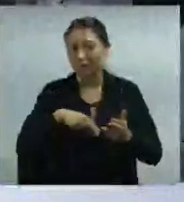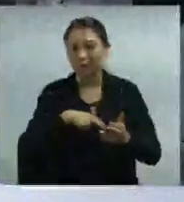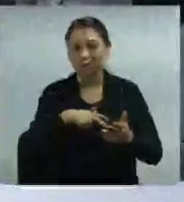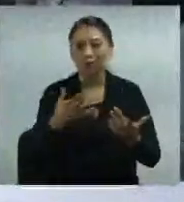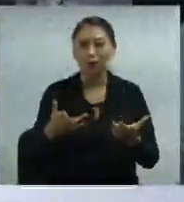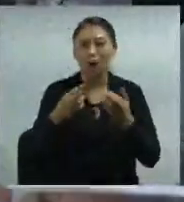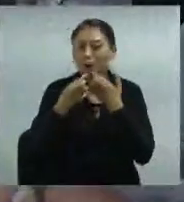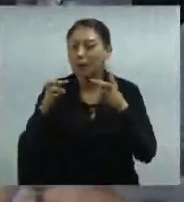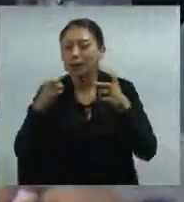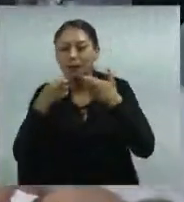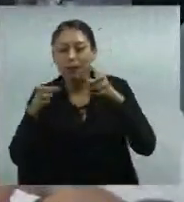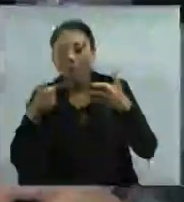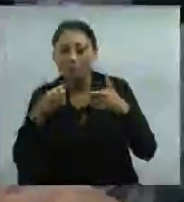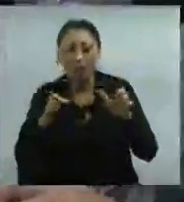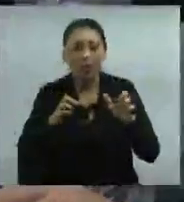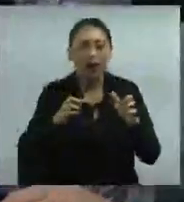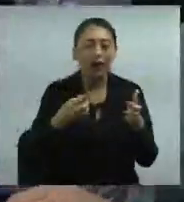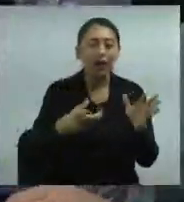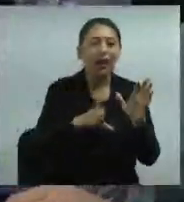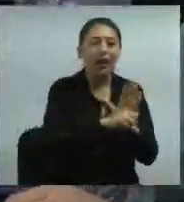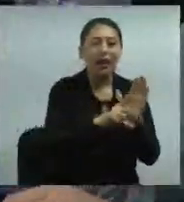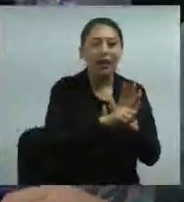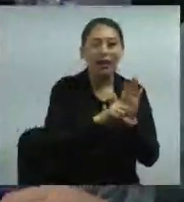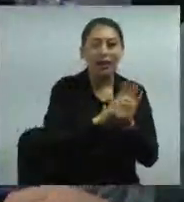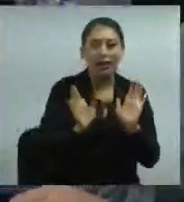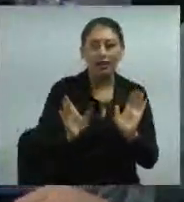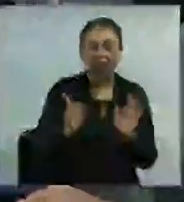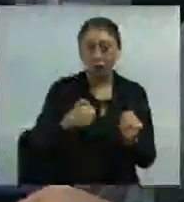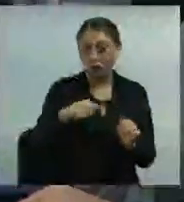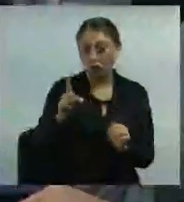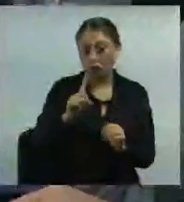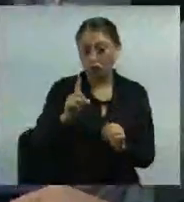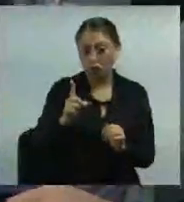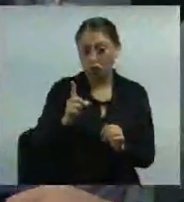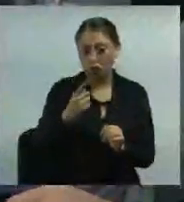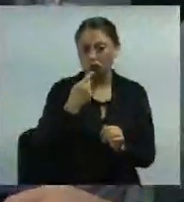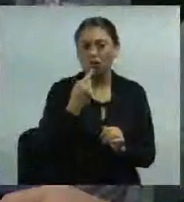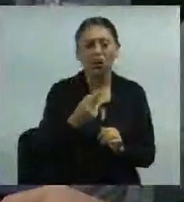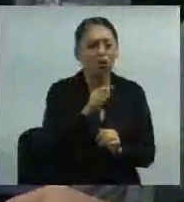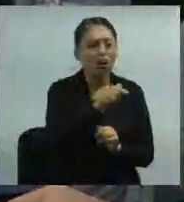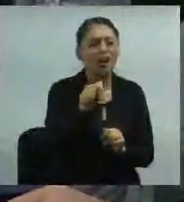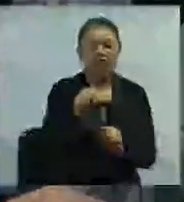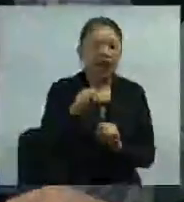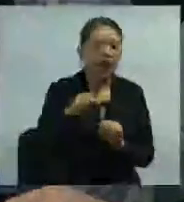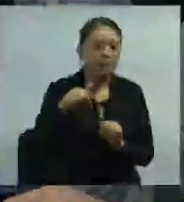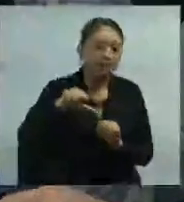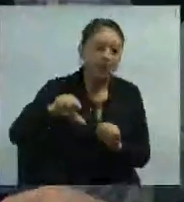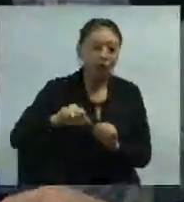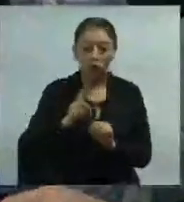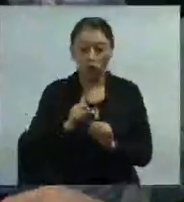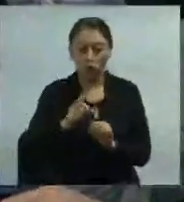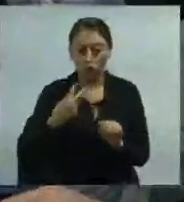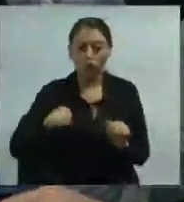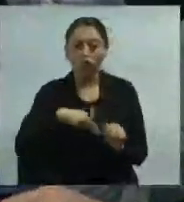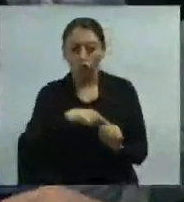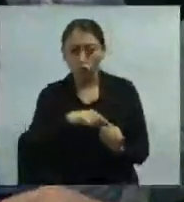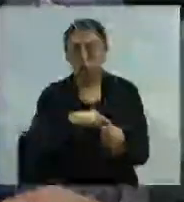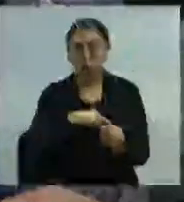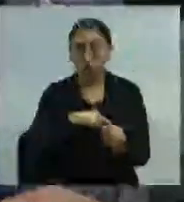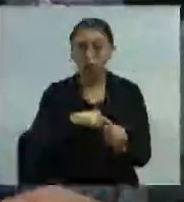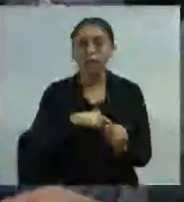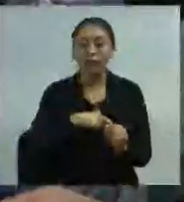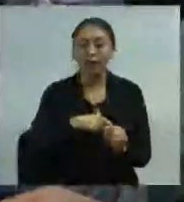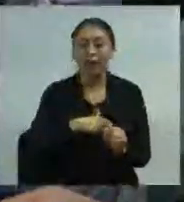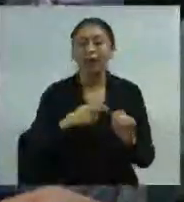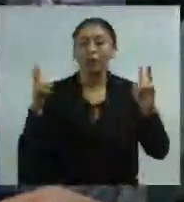ley de comisiones de postura? No estoy criticando lo que ella está haciendo o lo que están proponiendo, pero vamos a levantar un tema, vamos a dar de qué